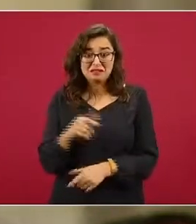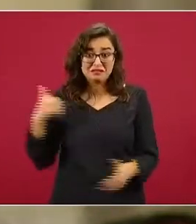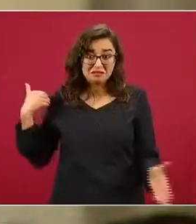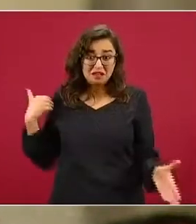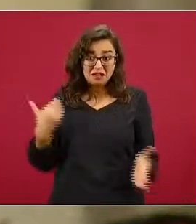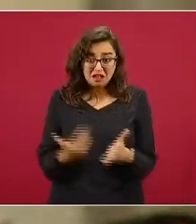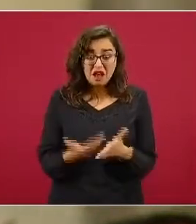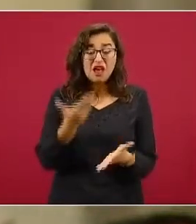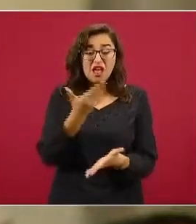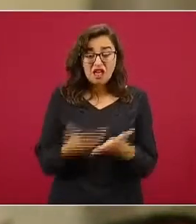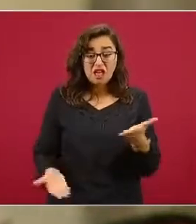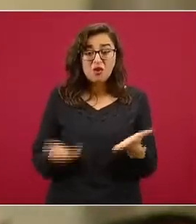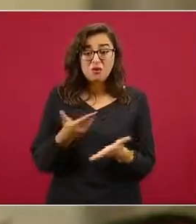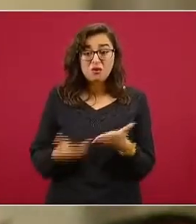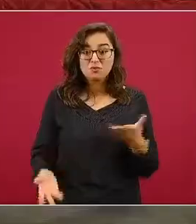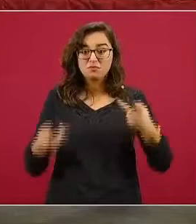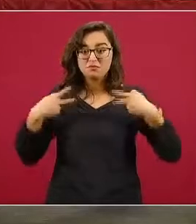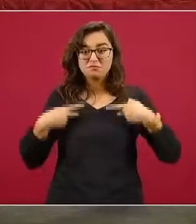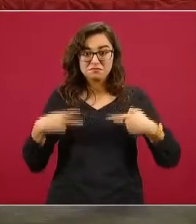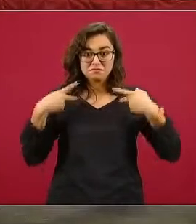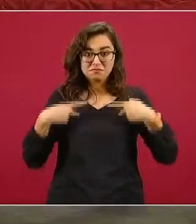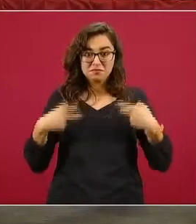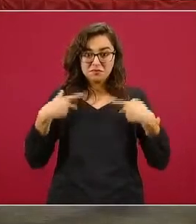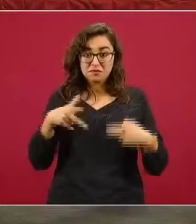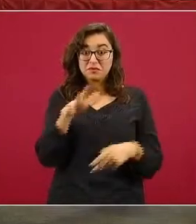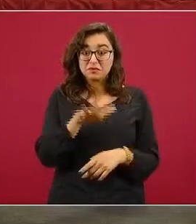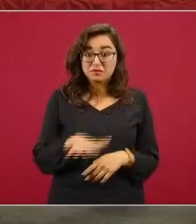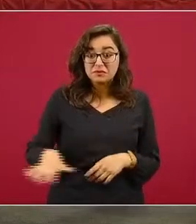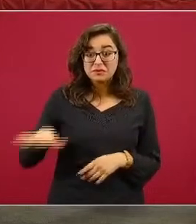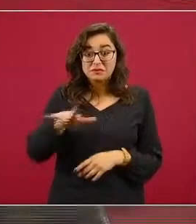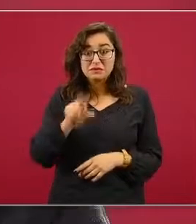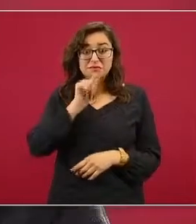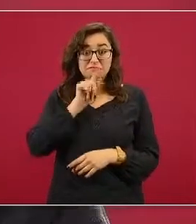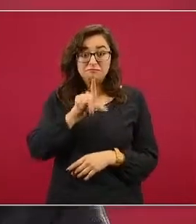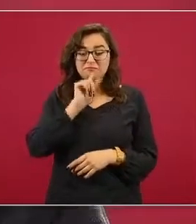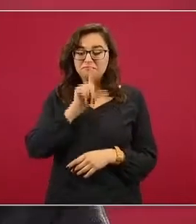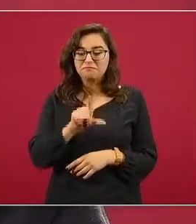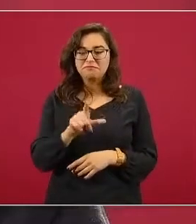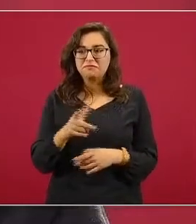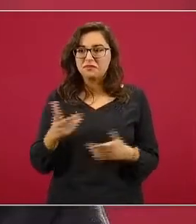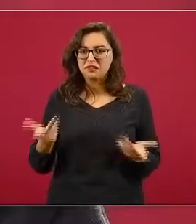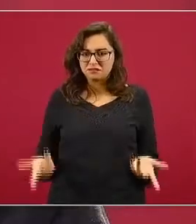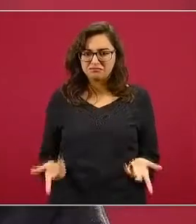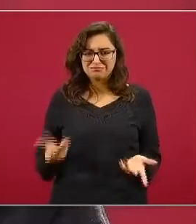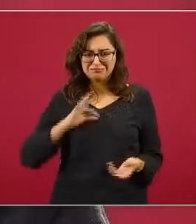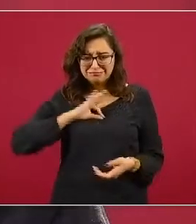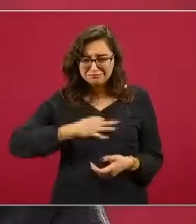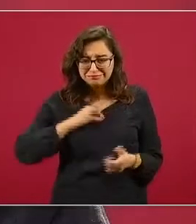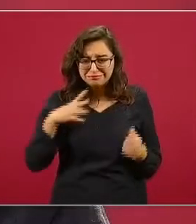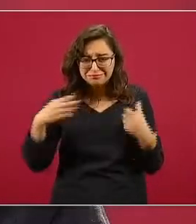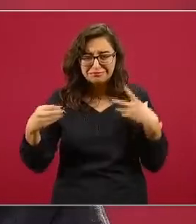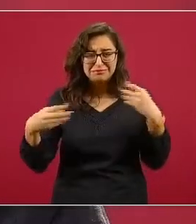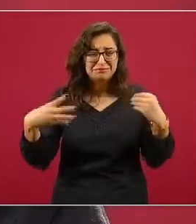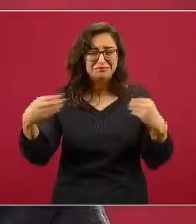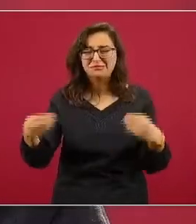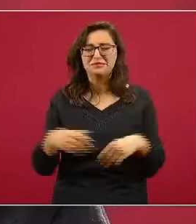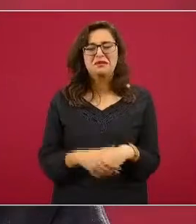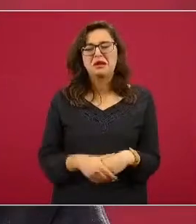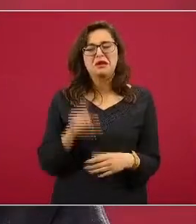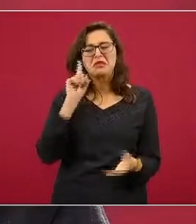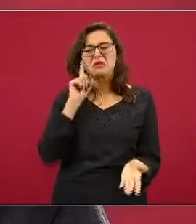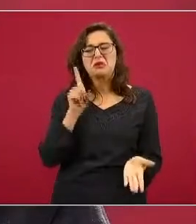hoy la ciudadanía en Jalisco ya no cree que exista el